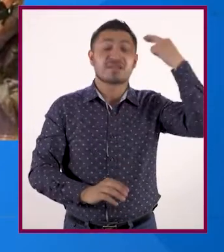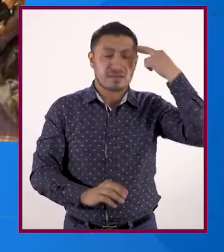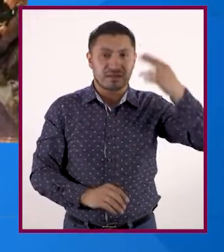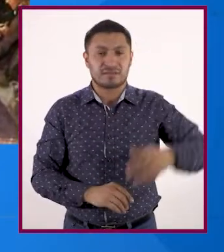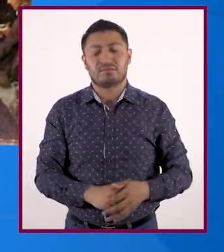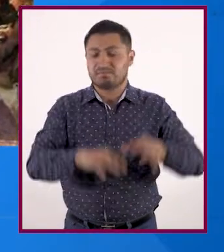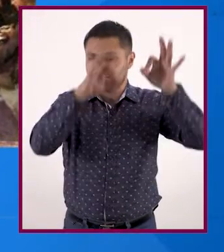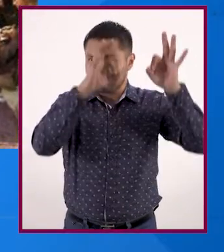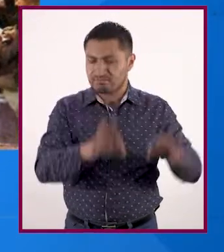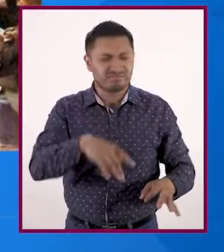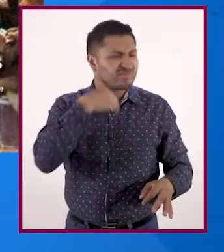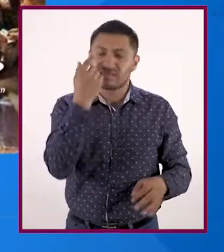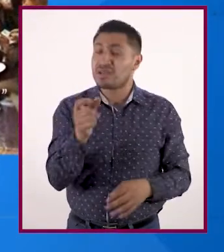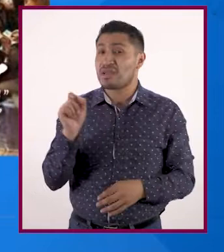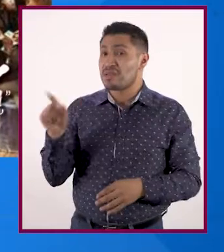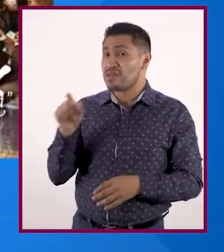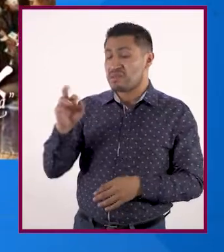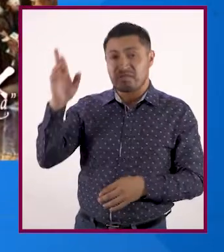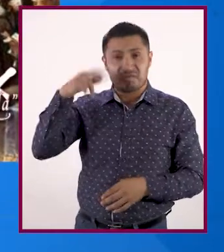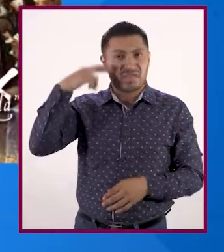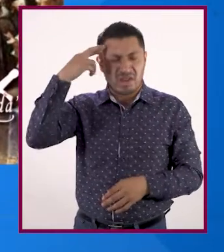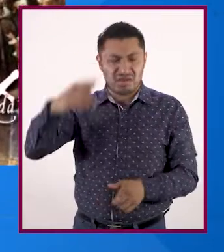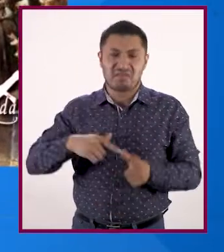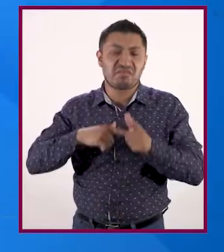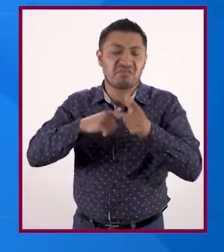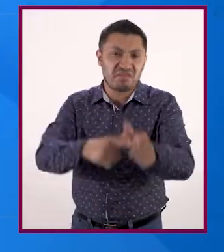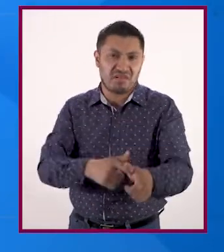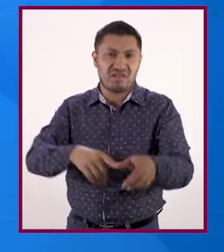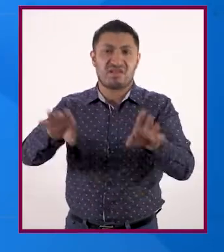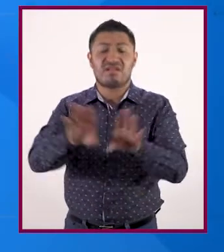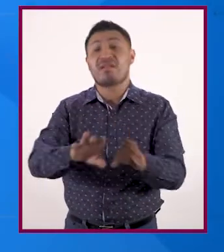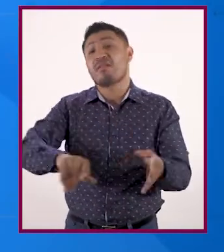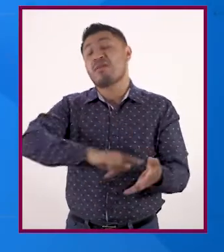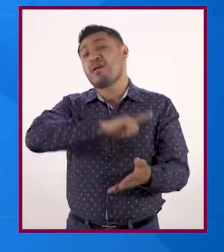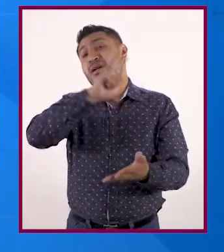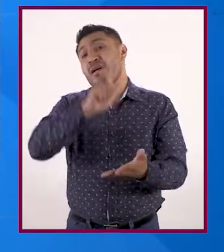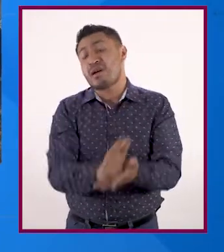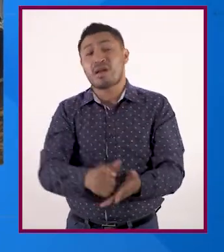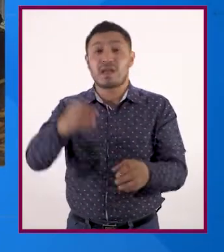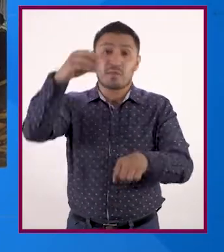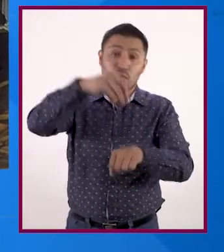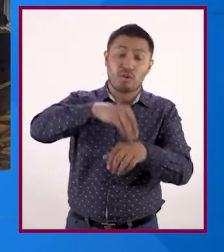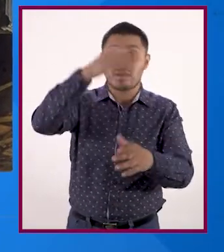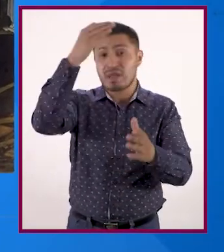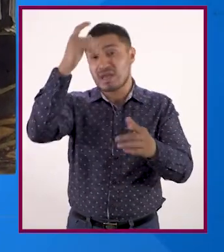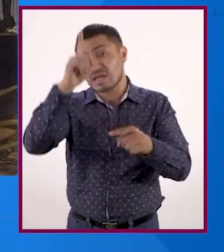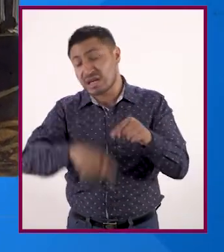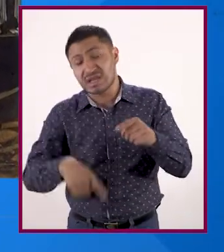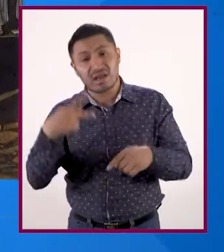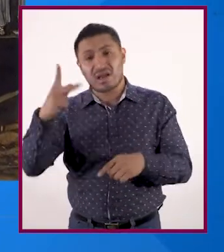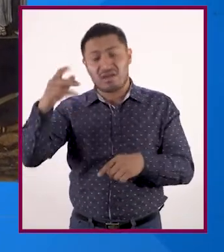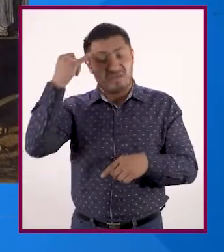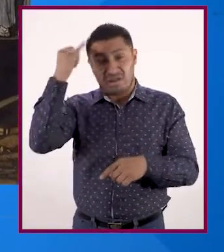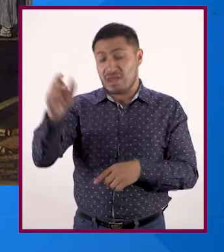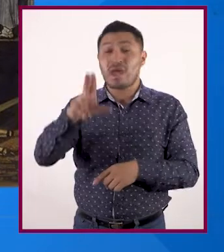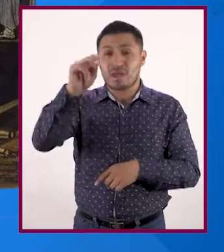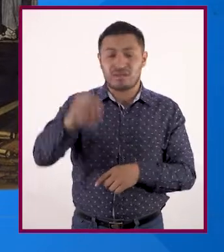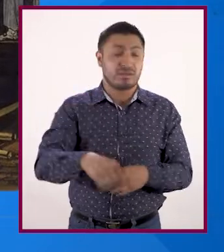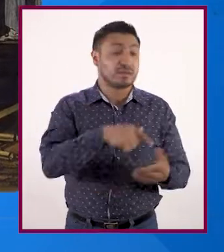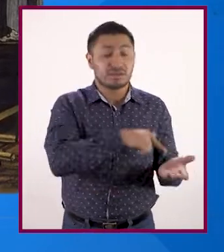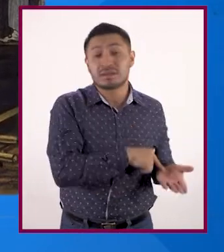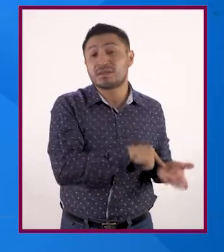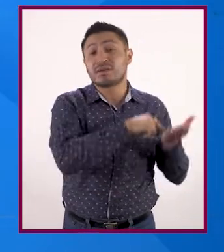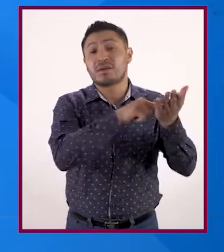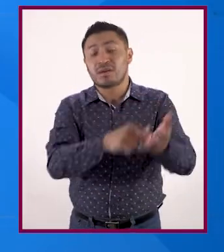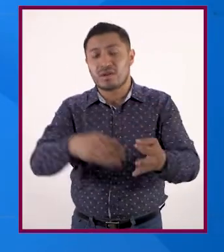no querían que el monarca tuviese el poder de expedir o suspender leyes a su antojo proponían el fin del